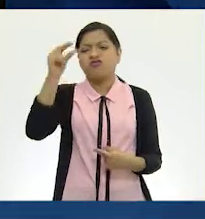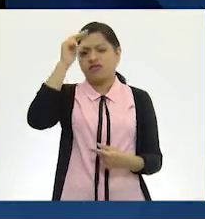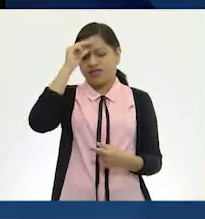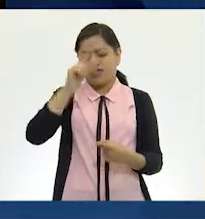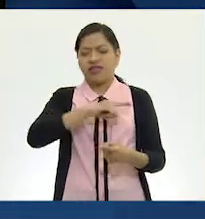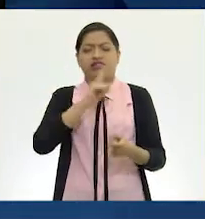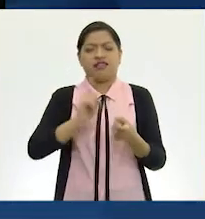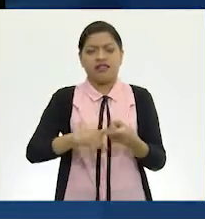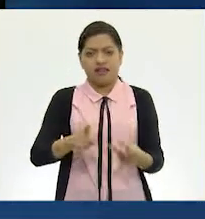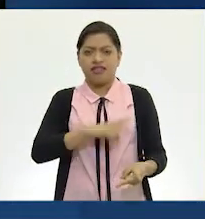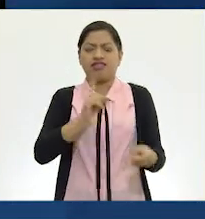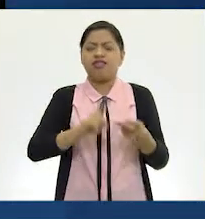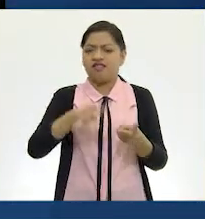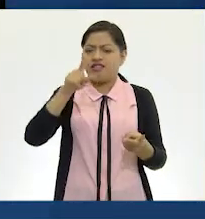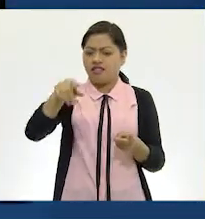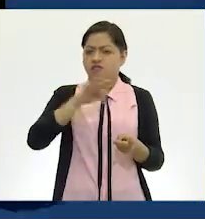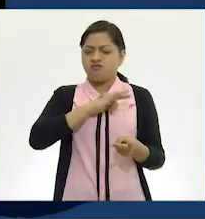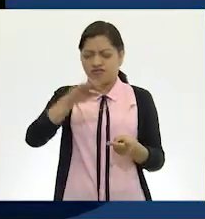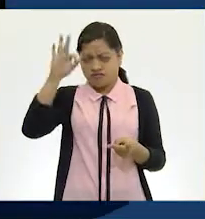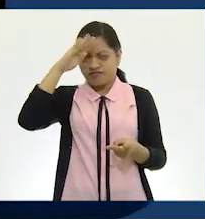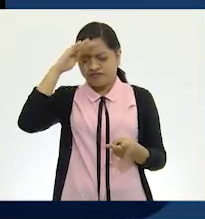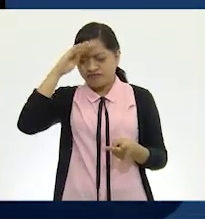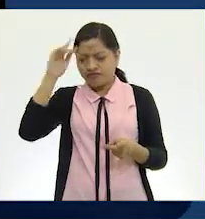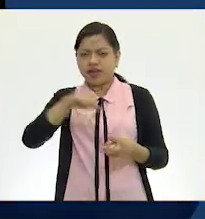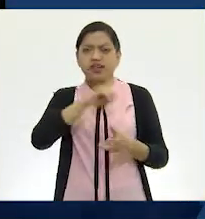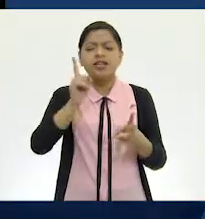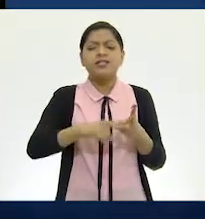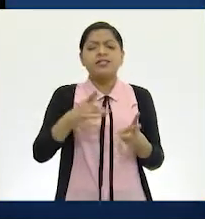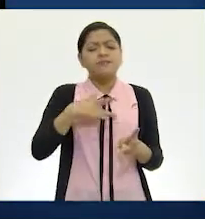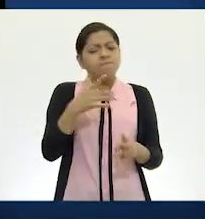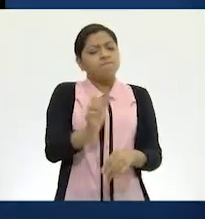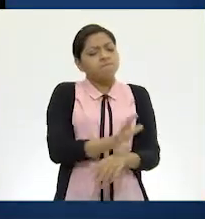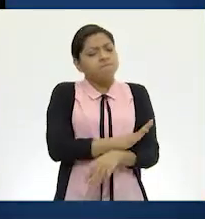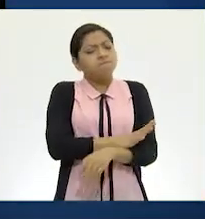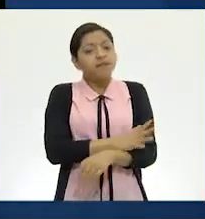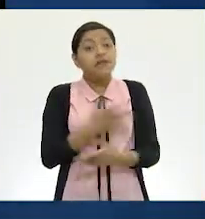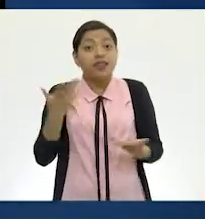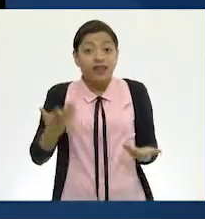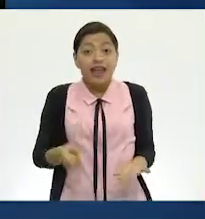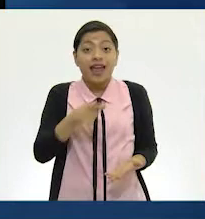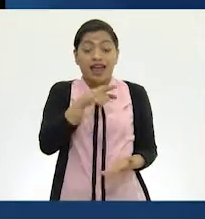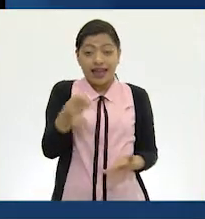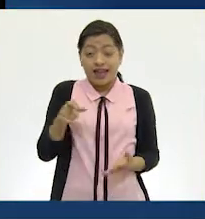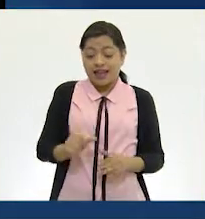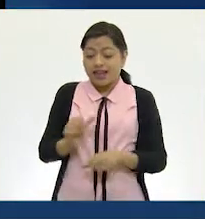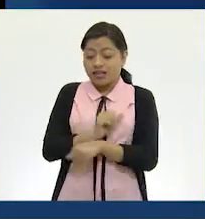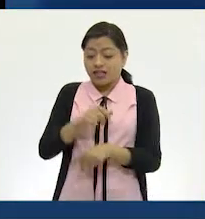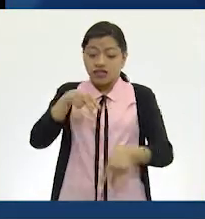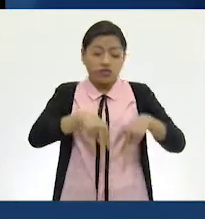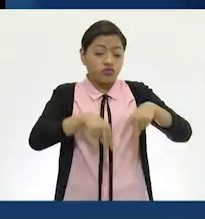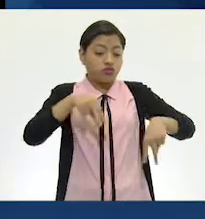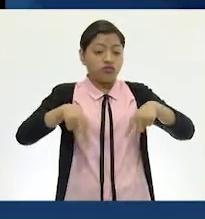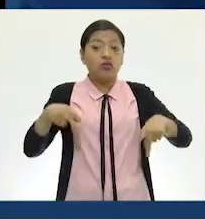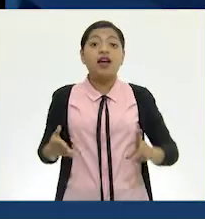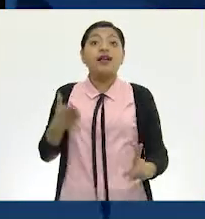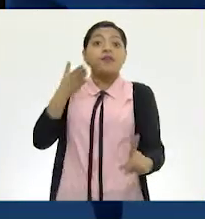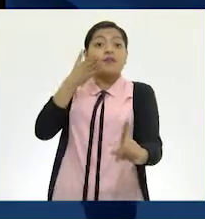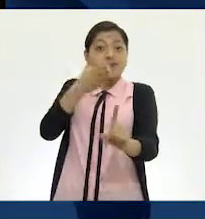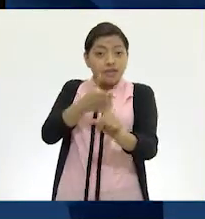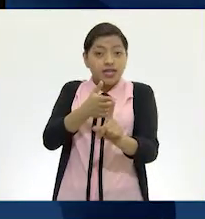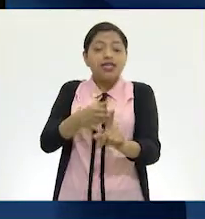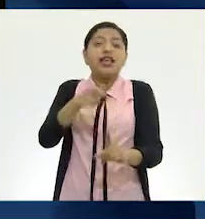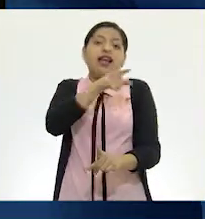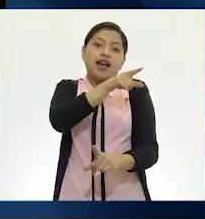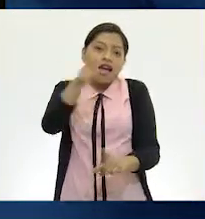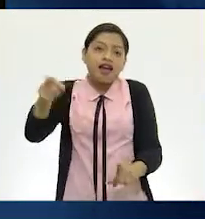inteligente, con capacidad de razonar, es un niño sensible. Entonces, el espectáculo se puso como objetivo, pues, justo llegar